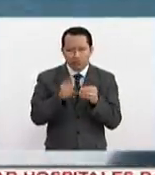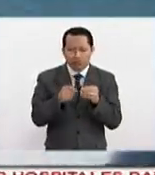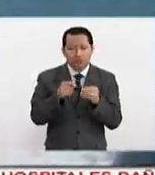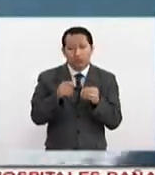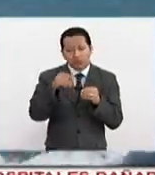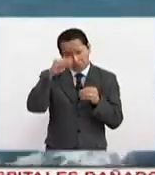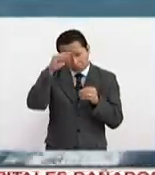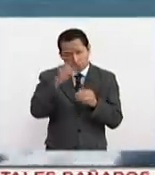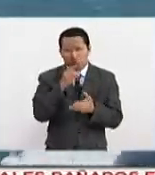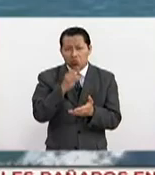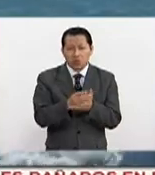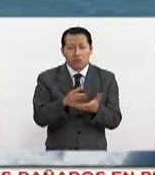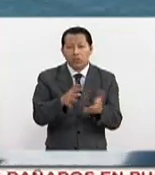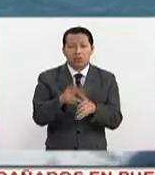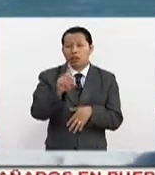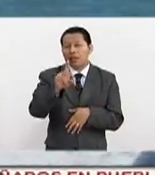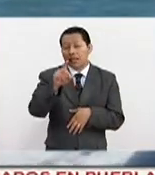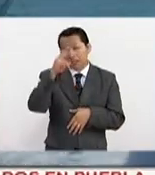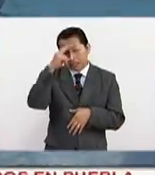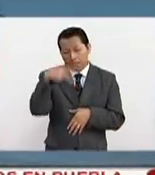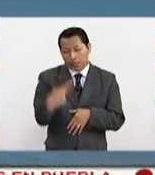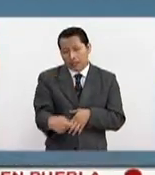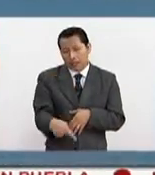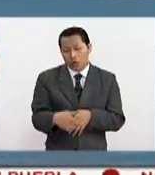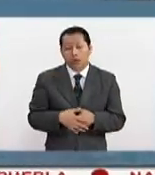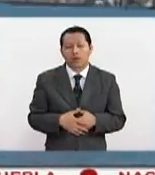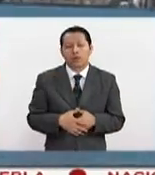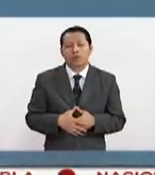estima que solo quedan 30 en México.